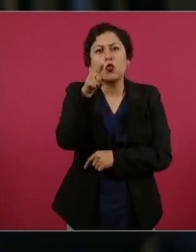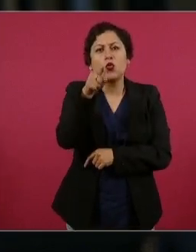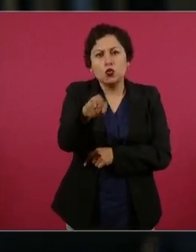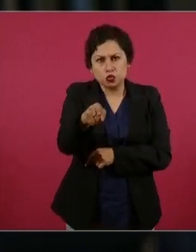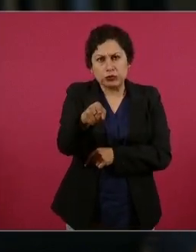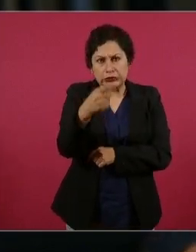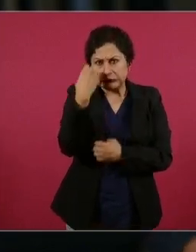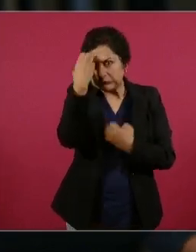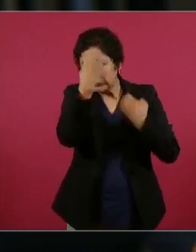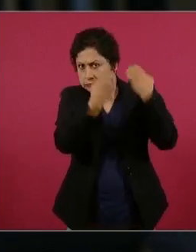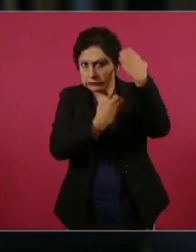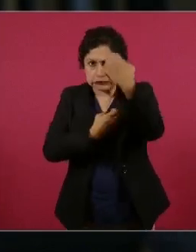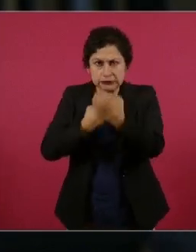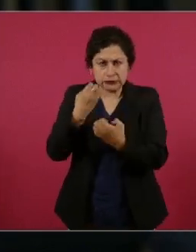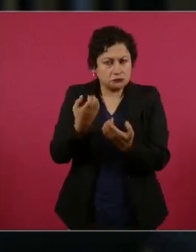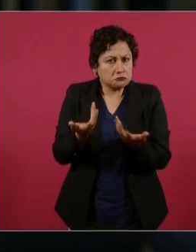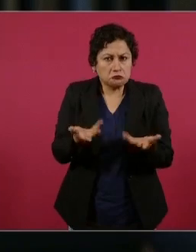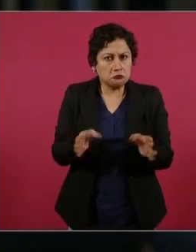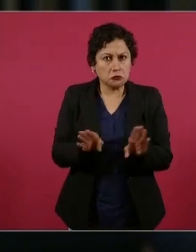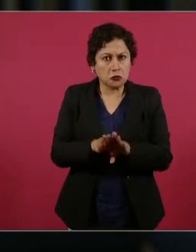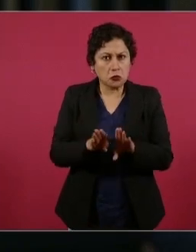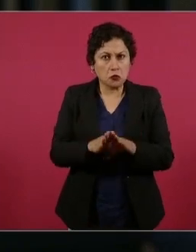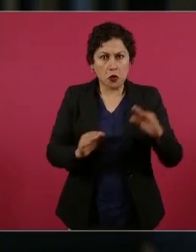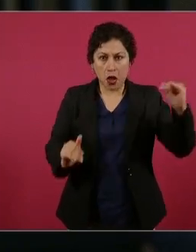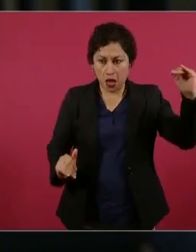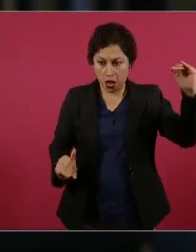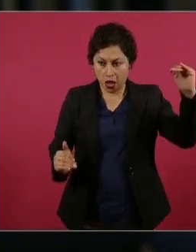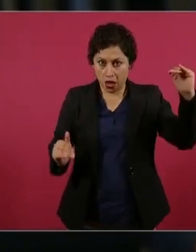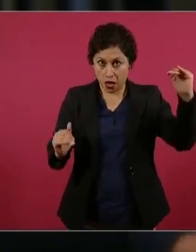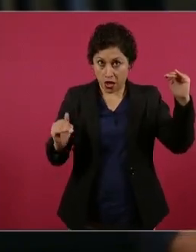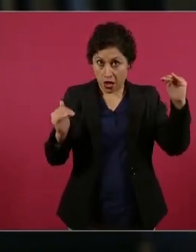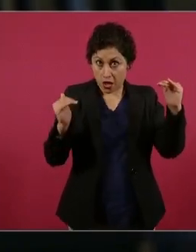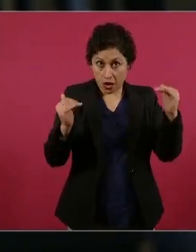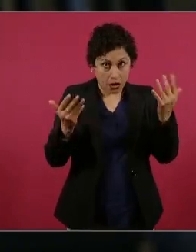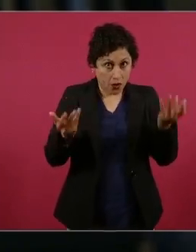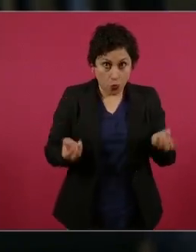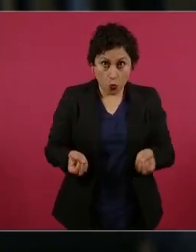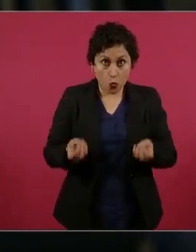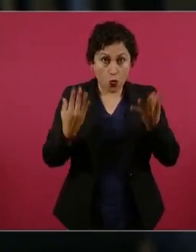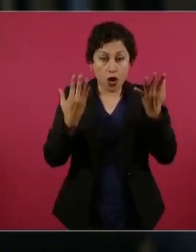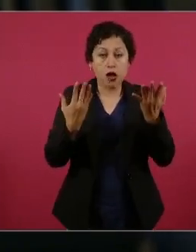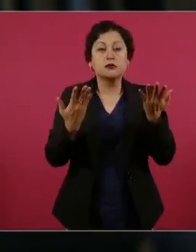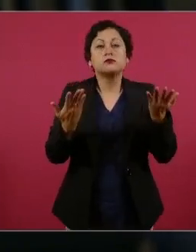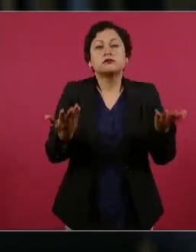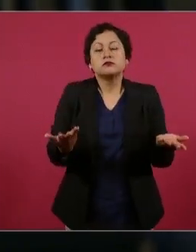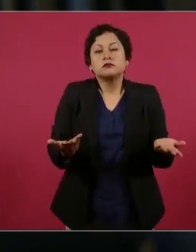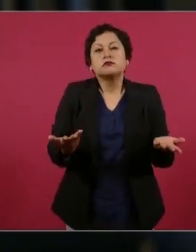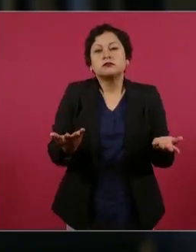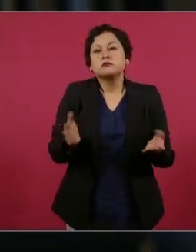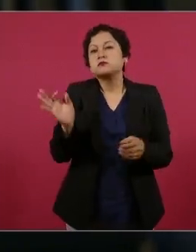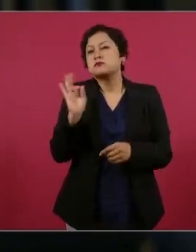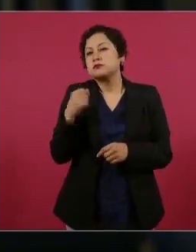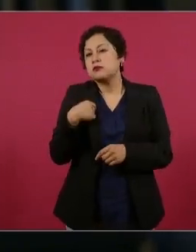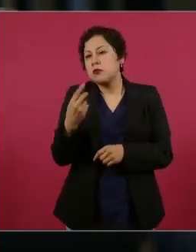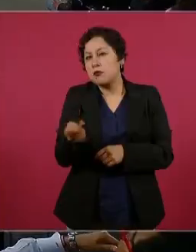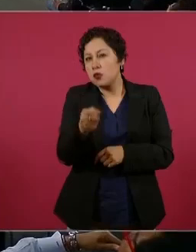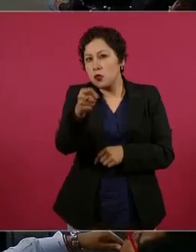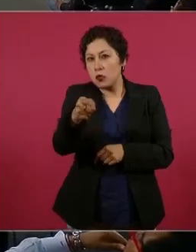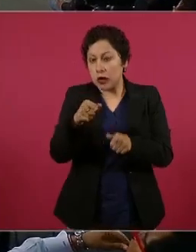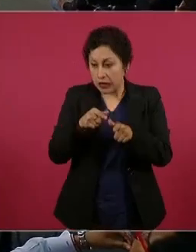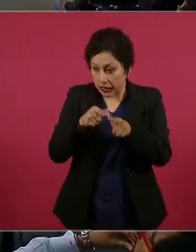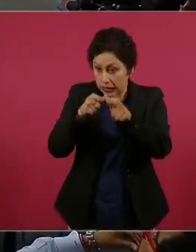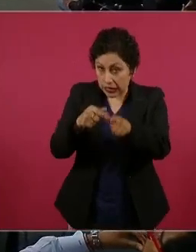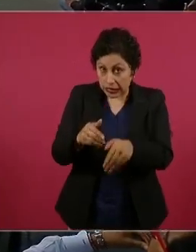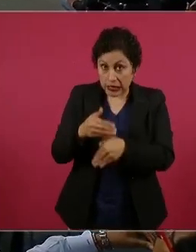brecha entre el sur y el norte? ¿Y se esperaría que se siga trabajando en este mismo sentido en los próximos años con